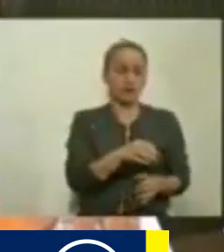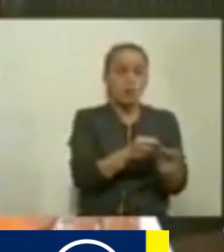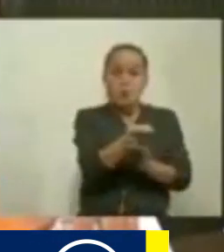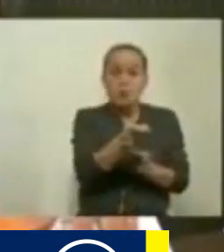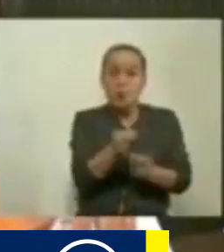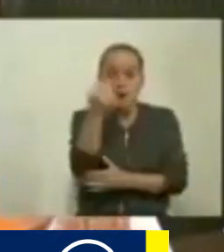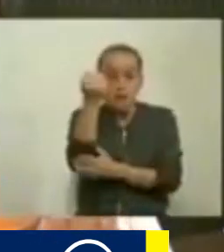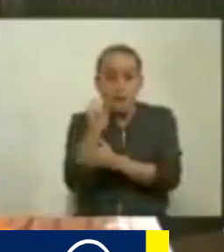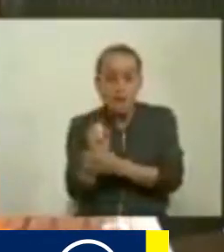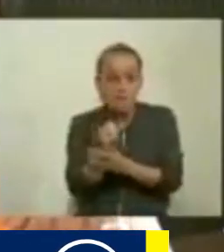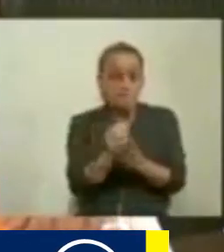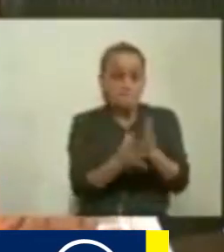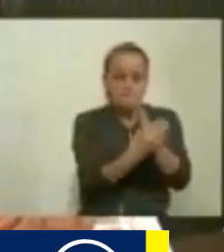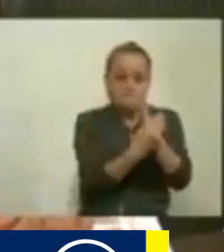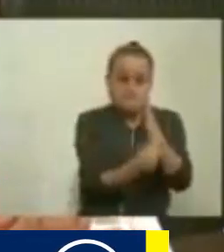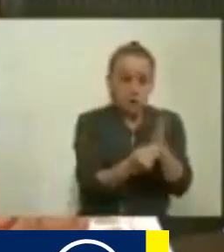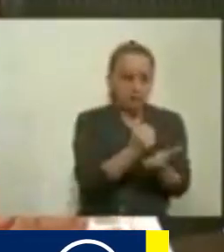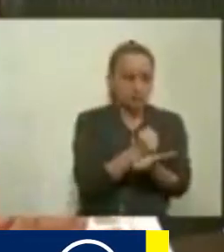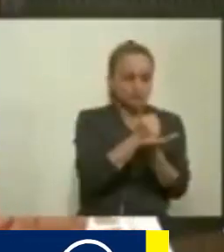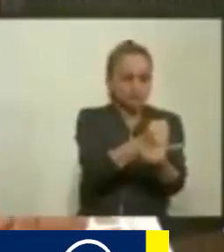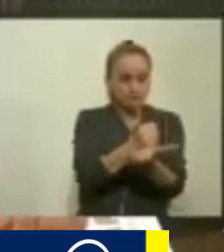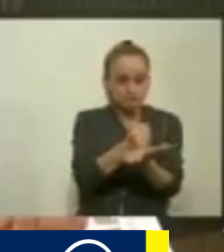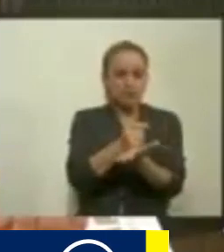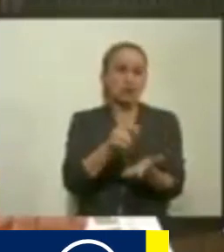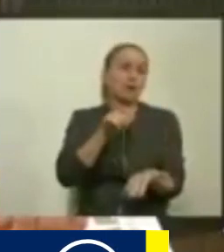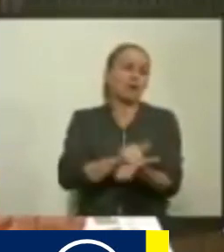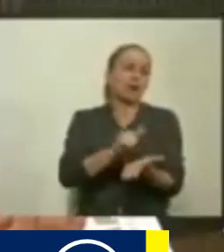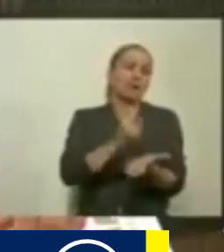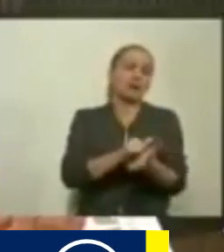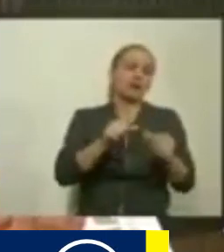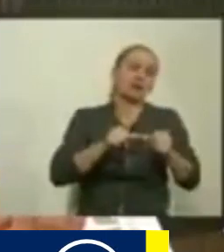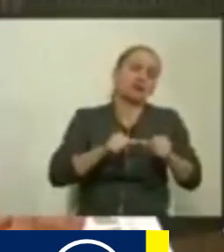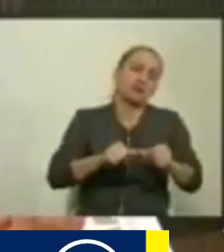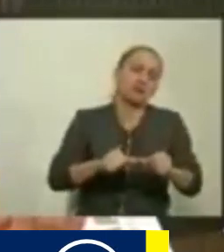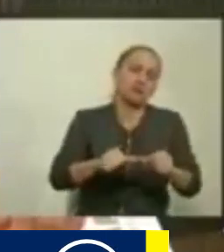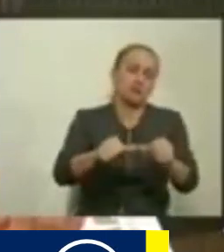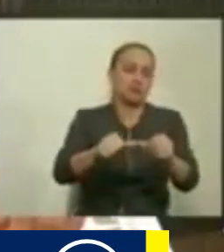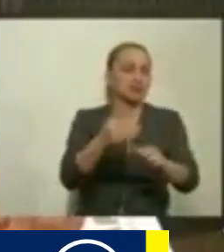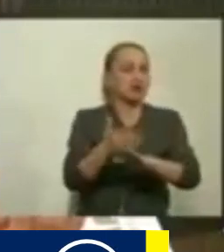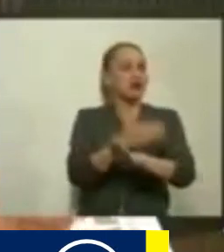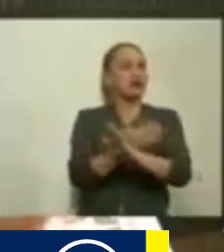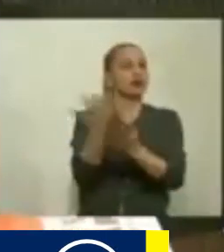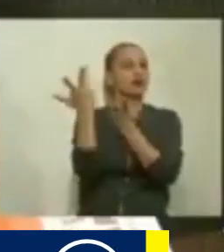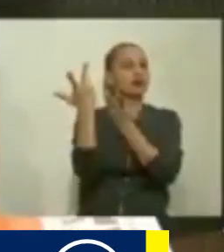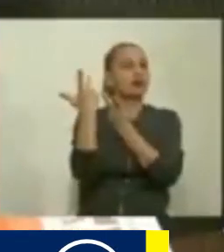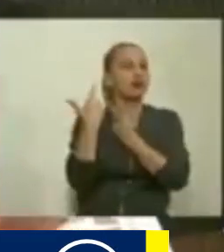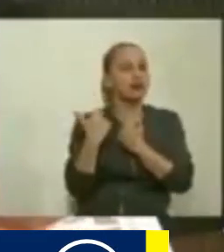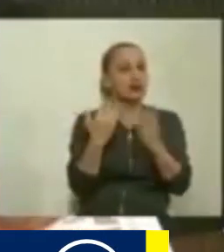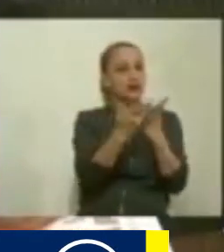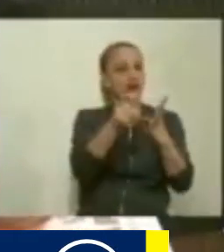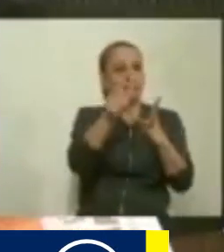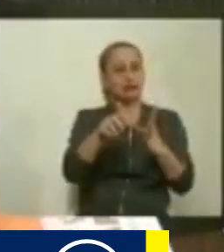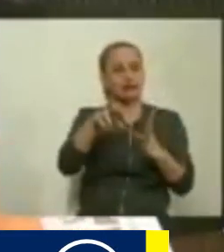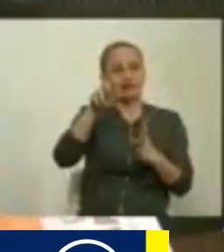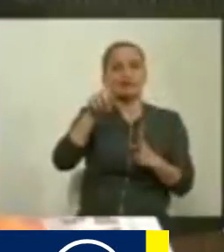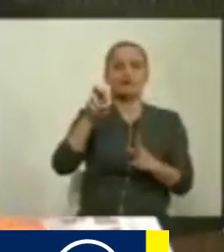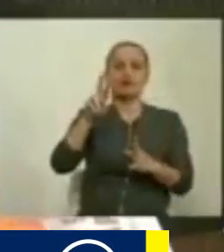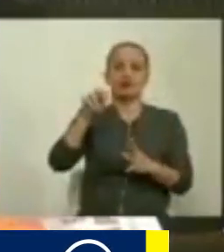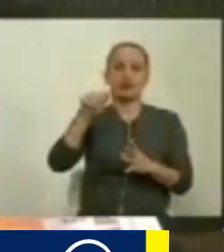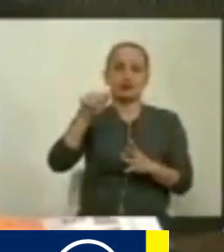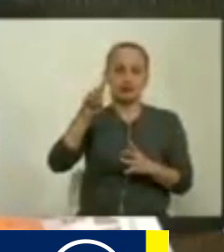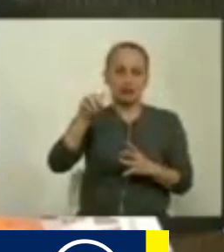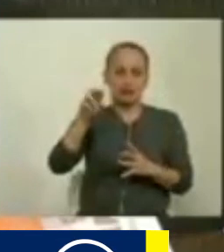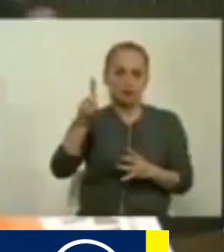requieren. Pero eso no se puede perpetuar en el tiempo, Luis Fernando, escuchando tu intervención, porque casi que el sistema sería